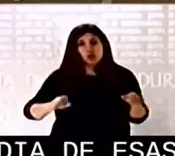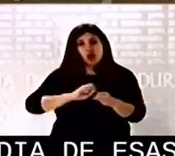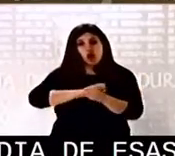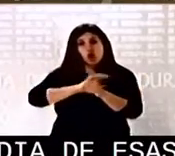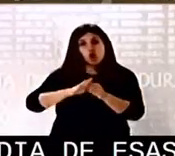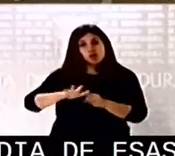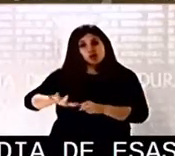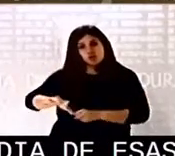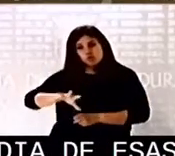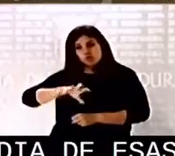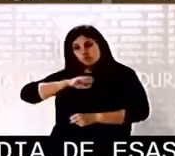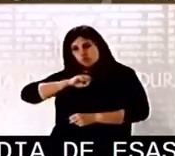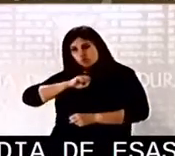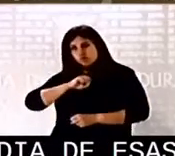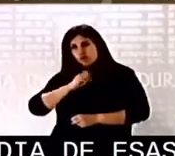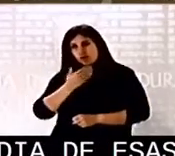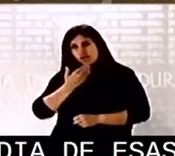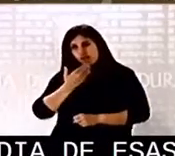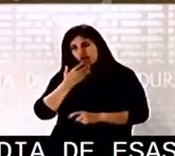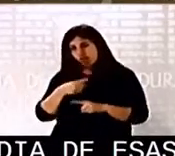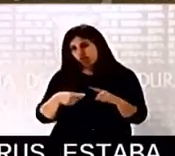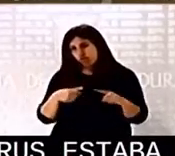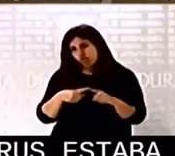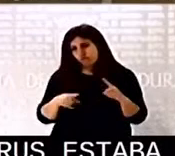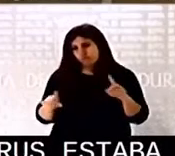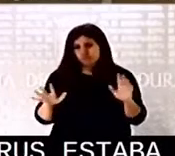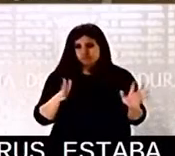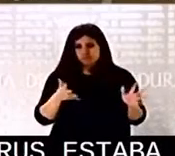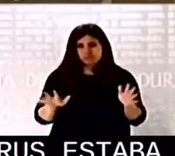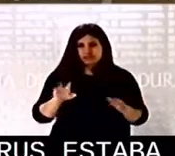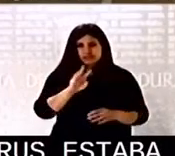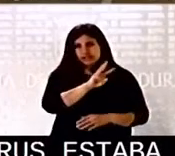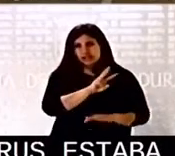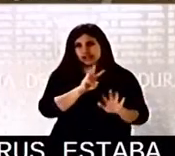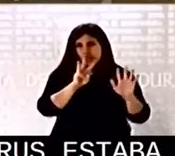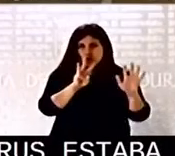coronavirus, estaba entre los 38 y los 39 años.